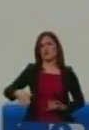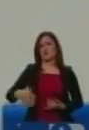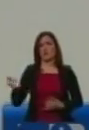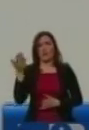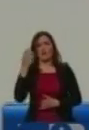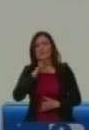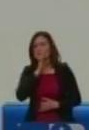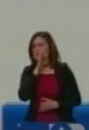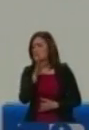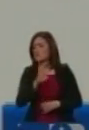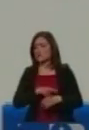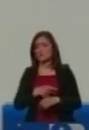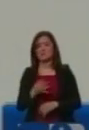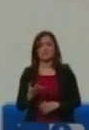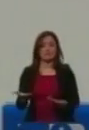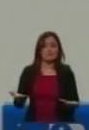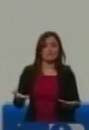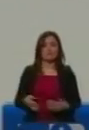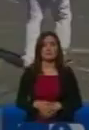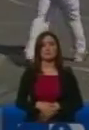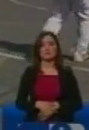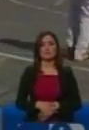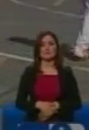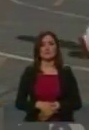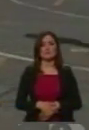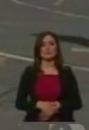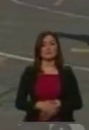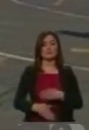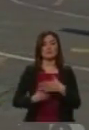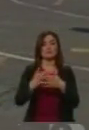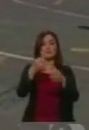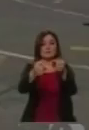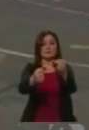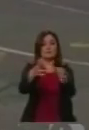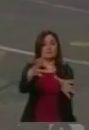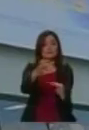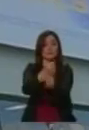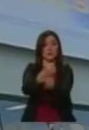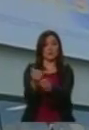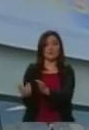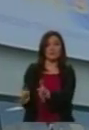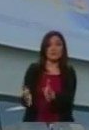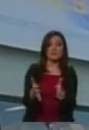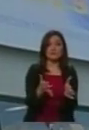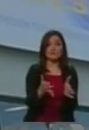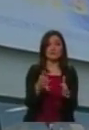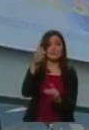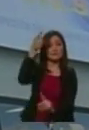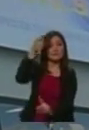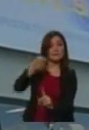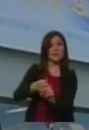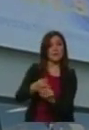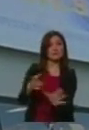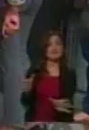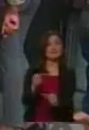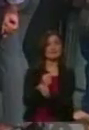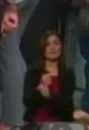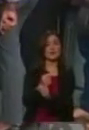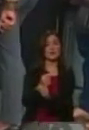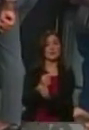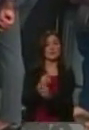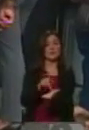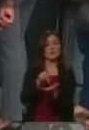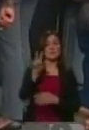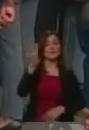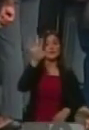hice a destiempo y obviamente estas son las consecuencias, ¿no? Todos los automotores que realizan este trámite durante este mes lo hacen con el recargo